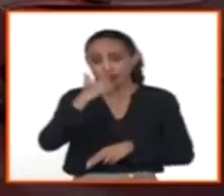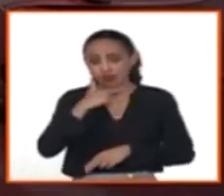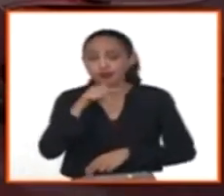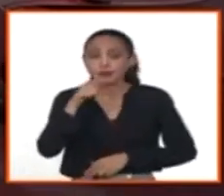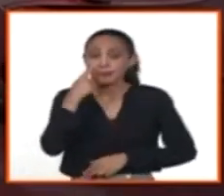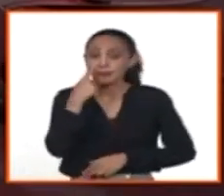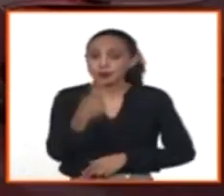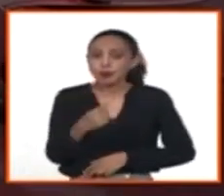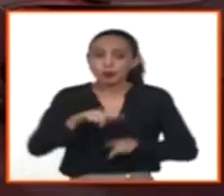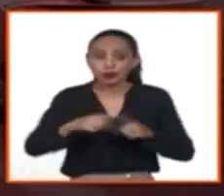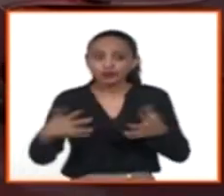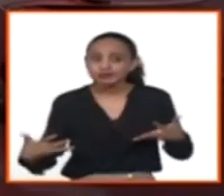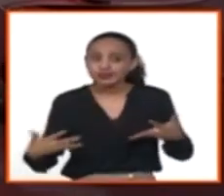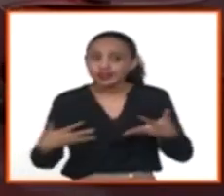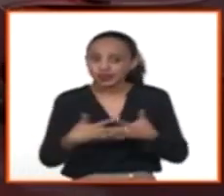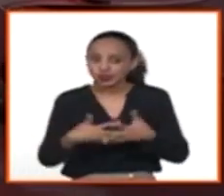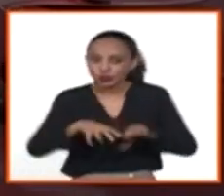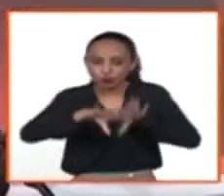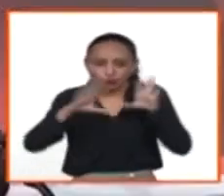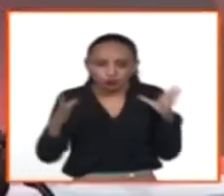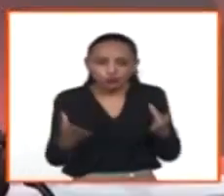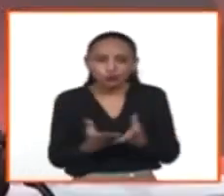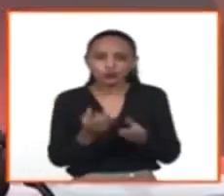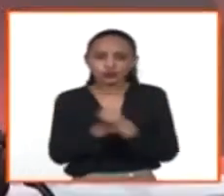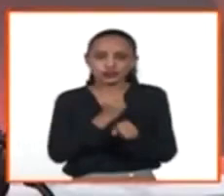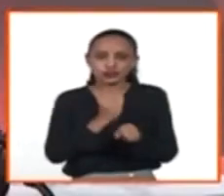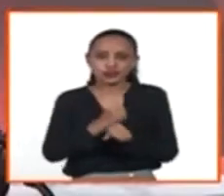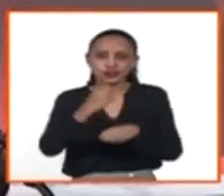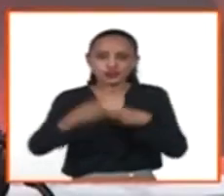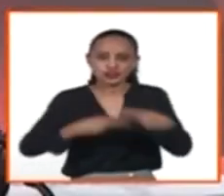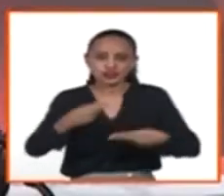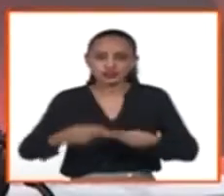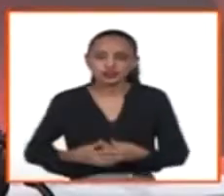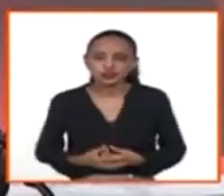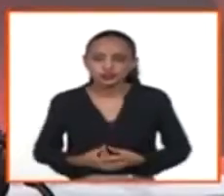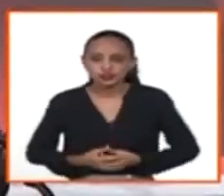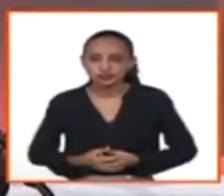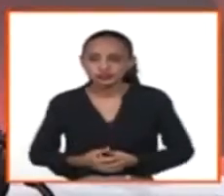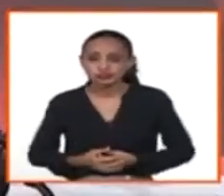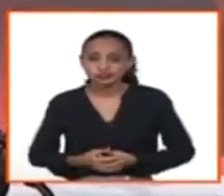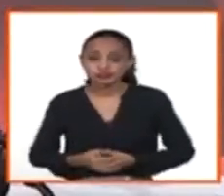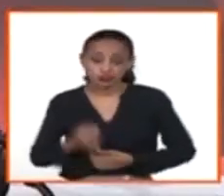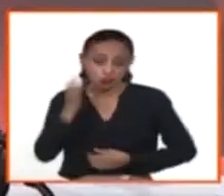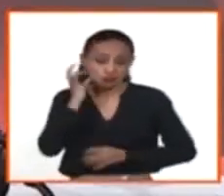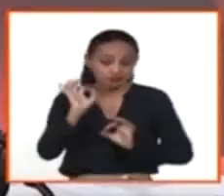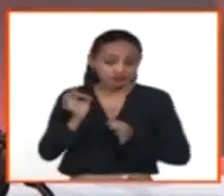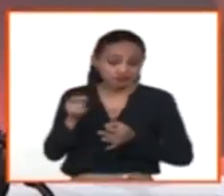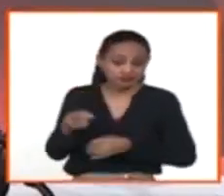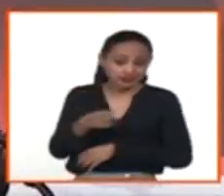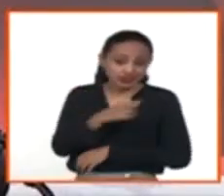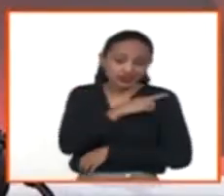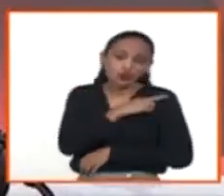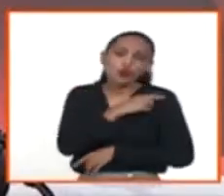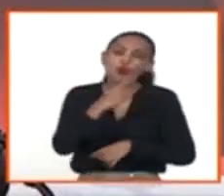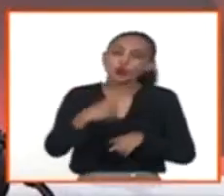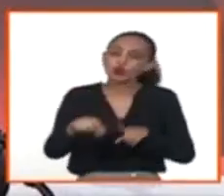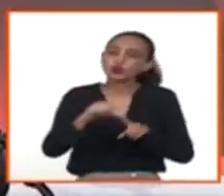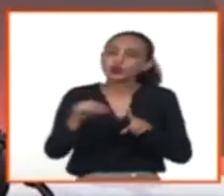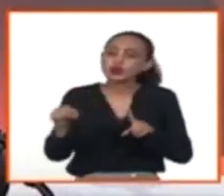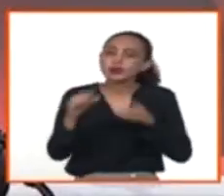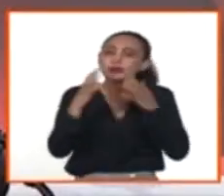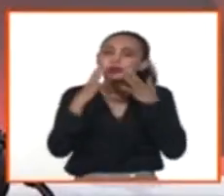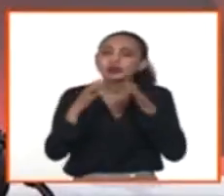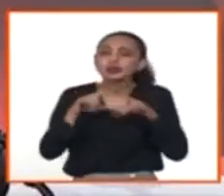está haciendo. Ajá, así mismo es. Y bueno, otro tema que también fue bien interesante es que justamente porque